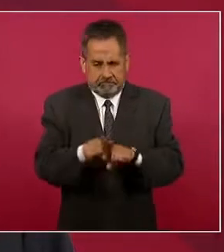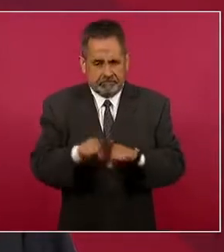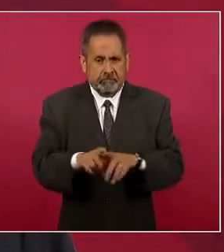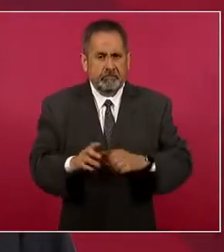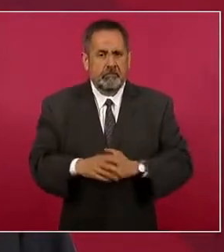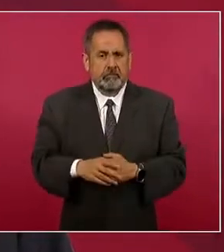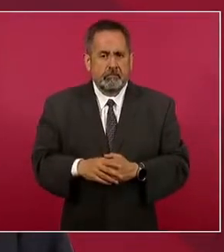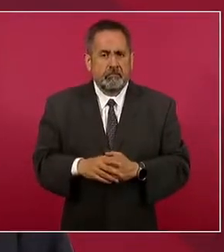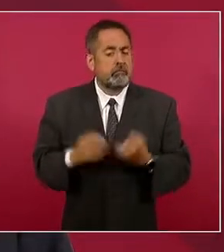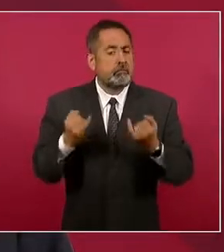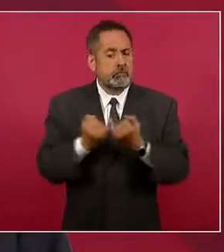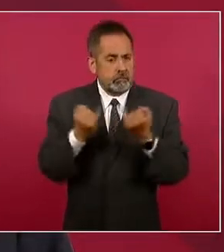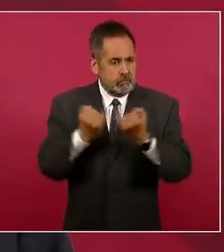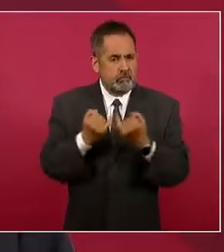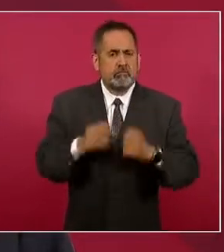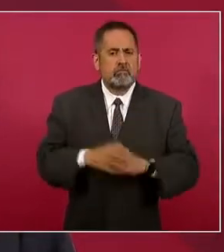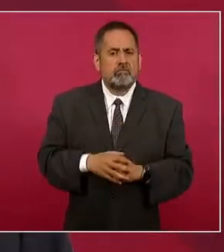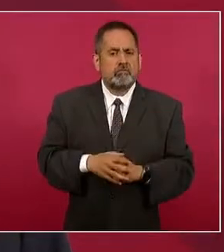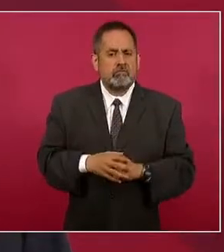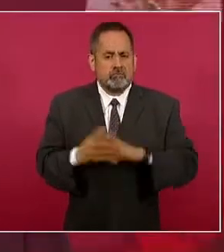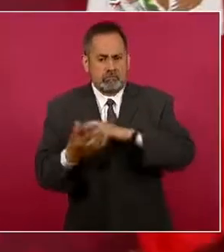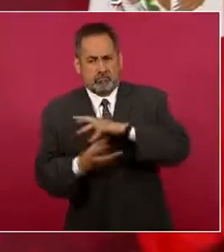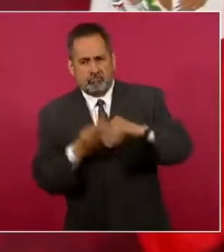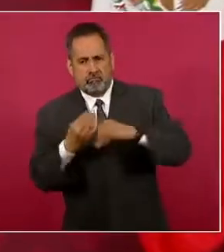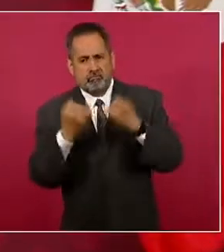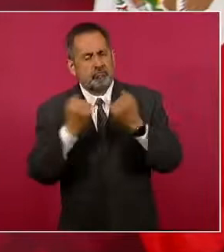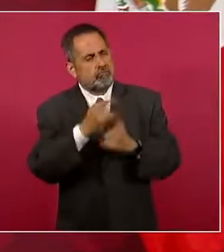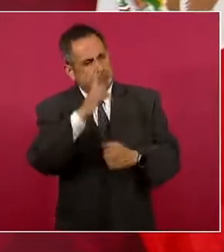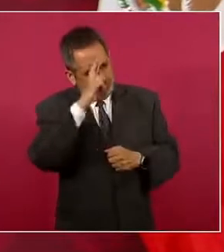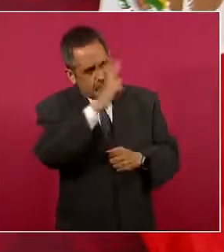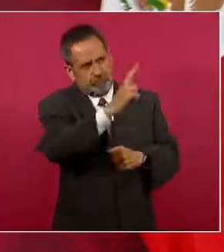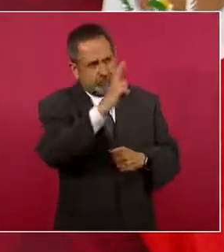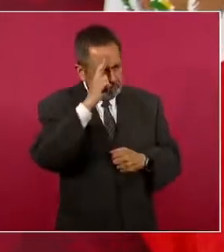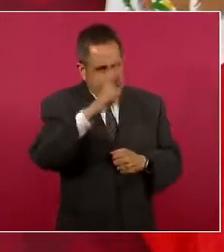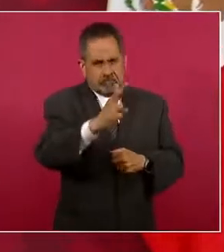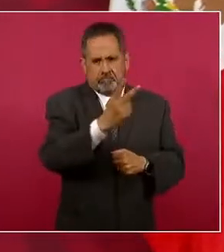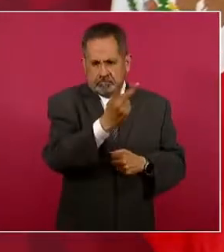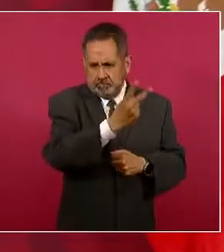y como nosotros los respetamos a ellos.